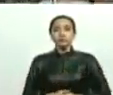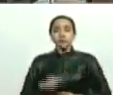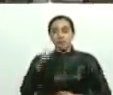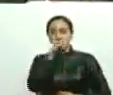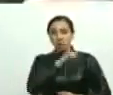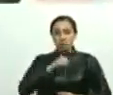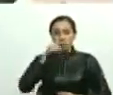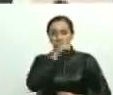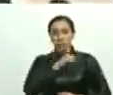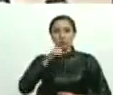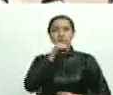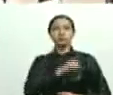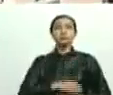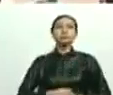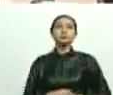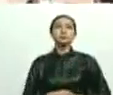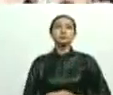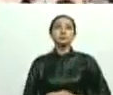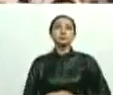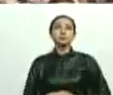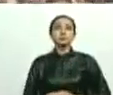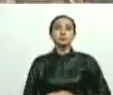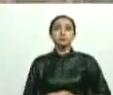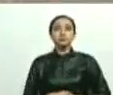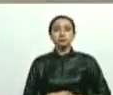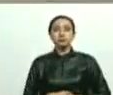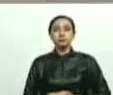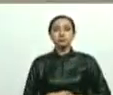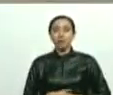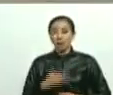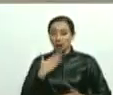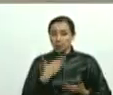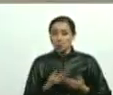Agárrense de las manos. ¿Es mucho pedir?